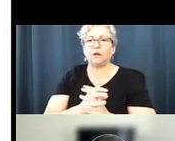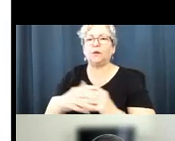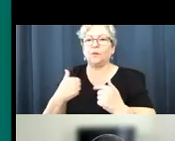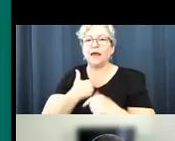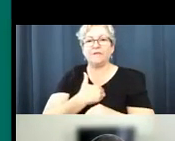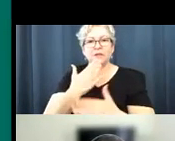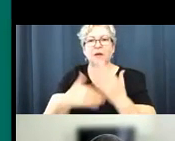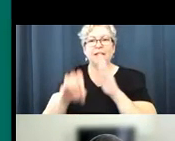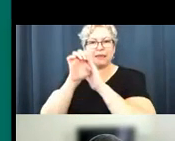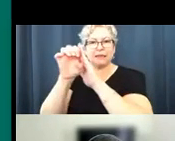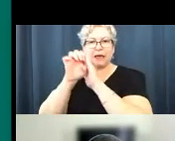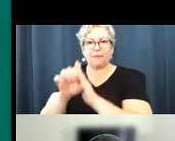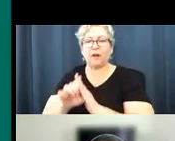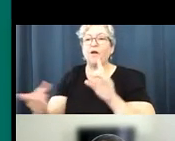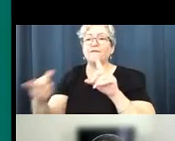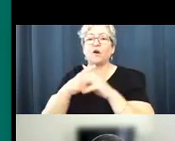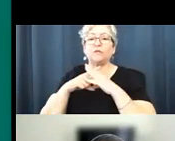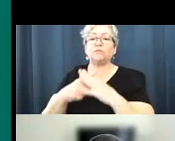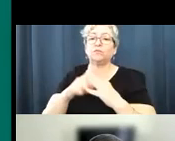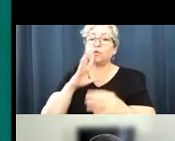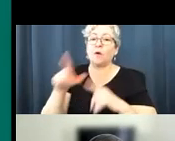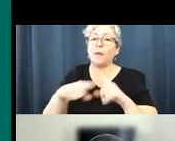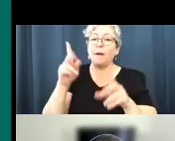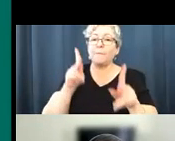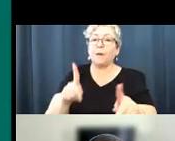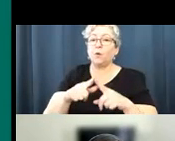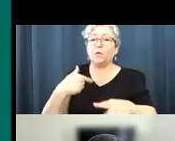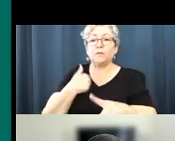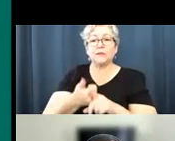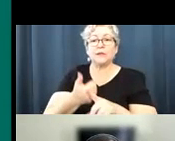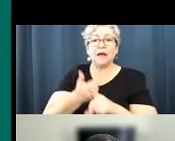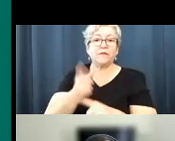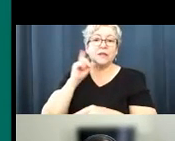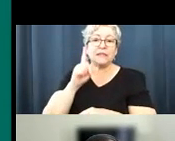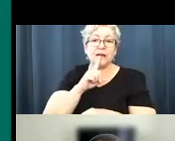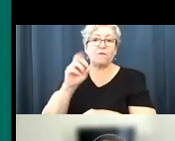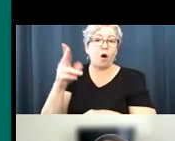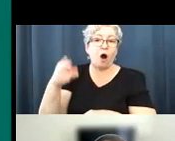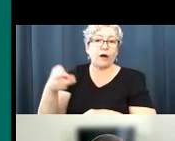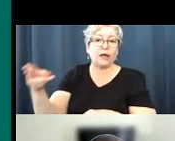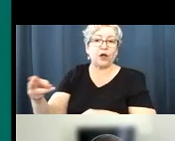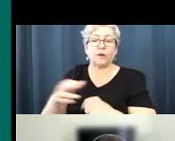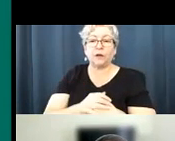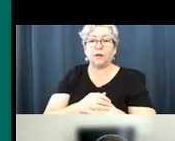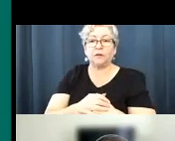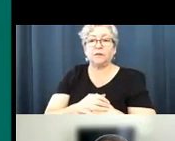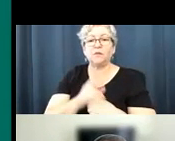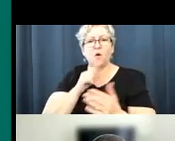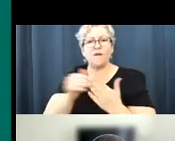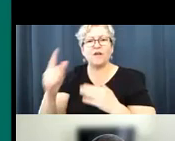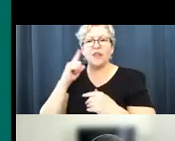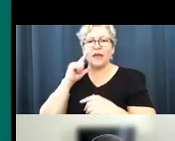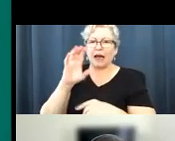inclusión. Aquí tenemos unos ejemplos. La primera es las personas que son sordos o tienen discapacidad,